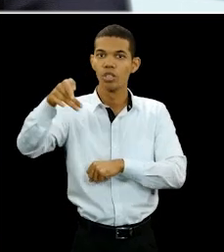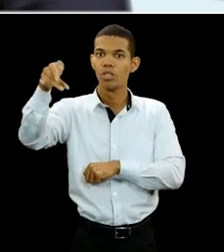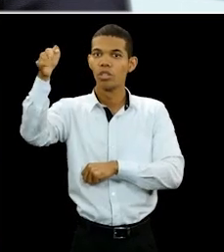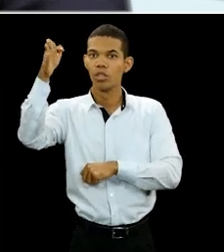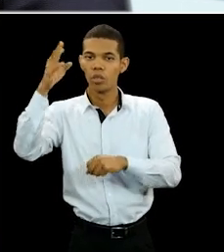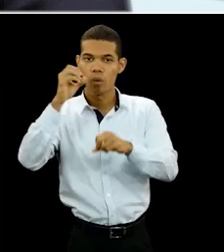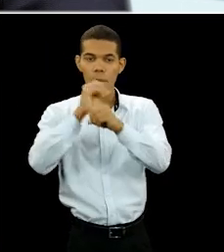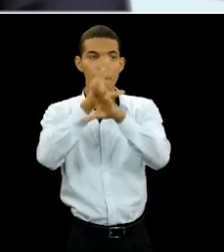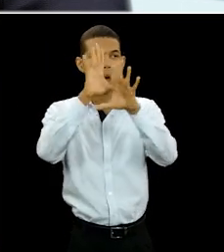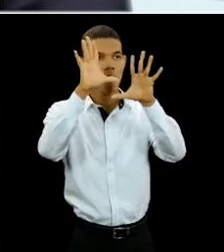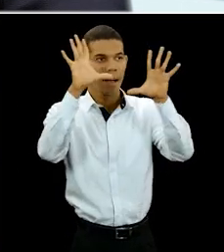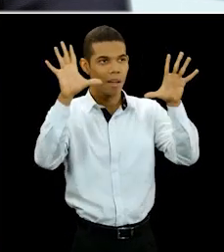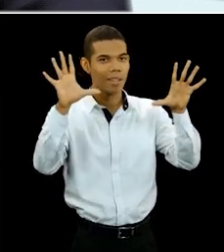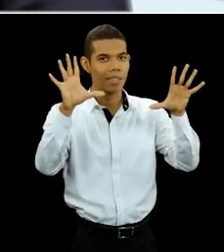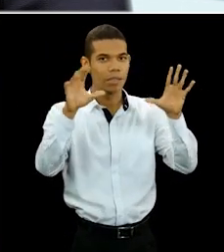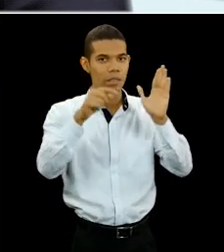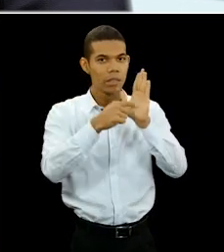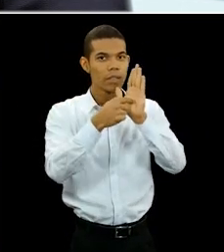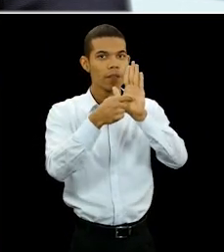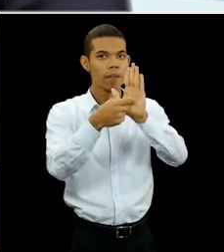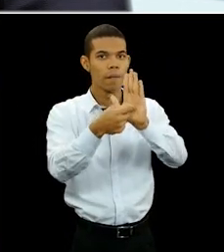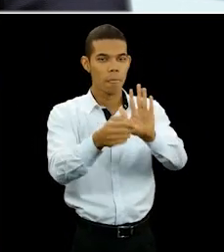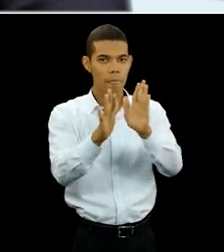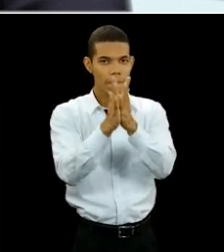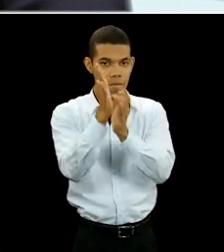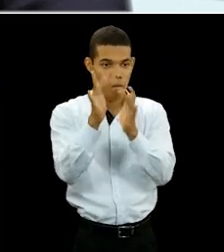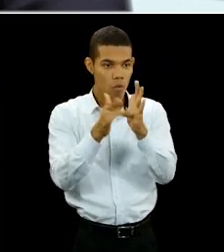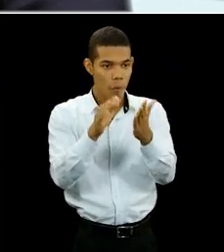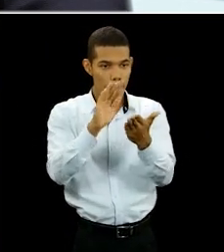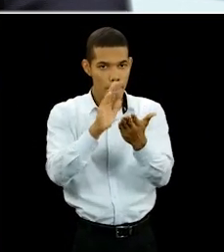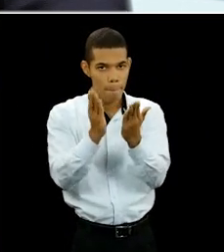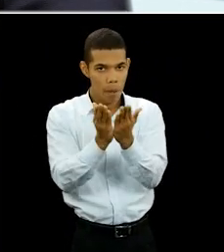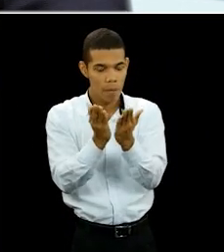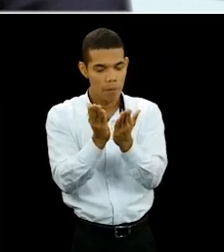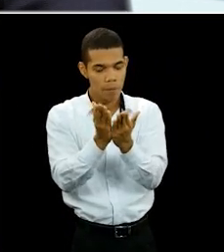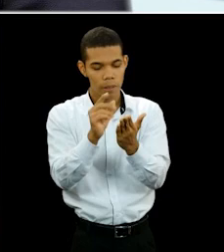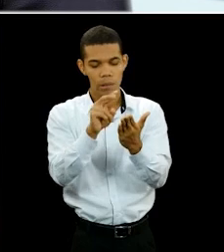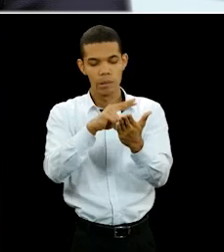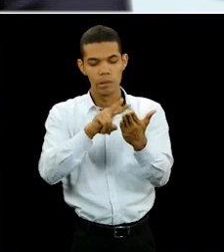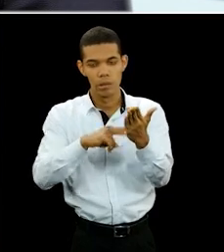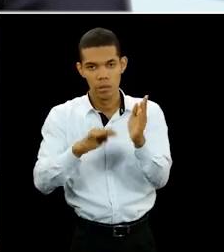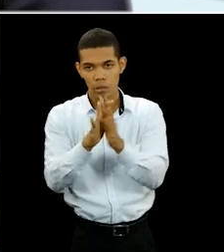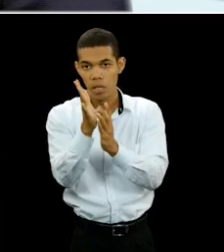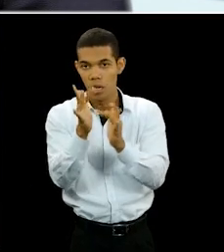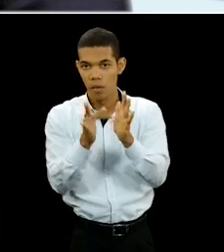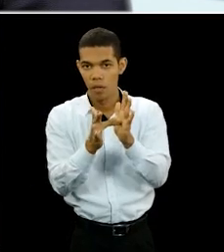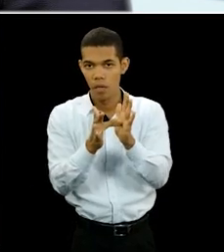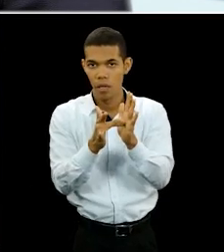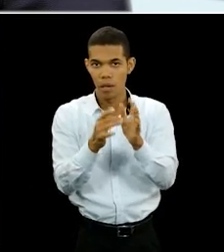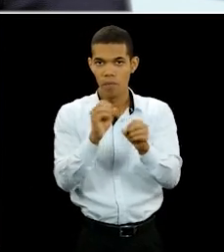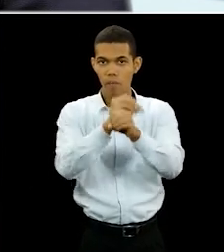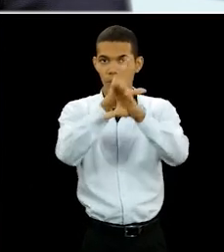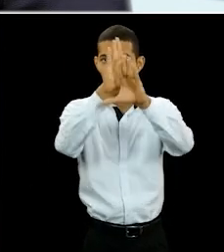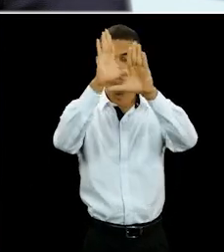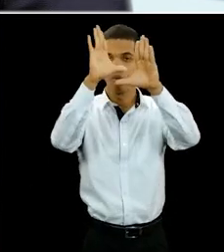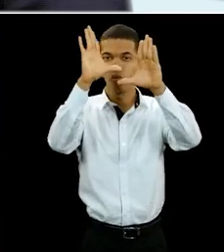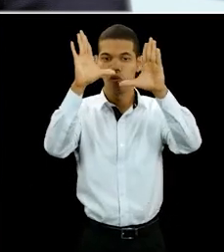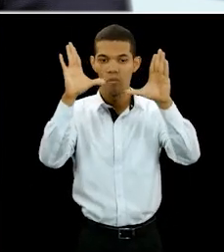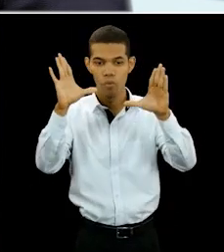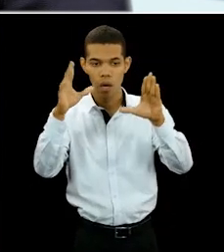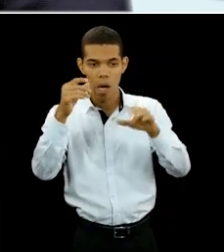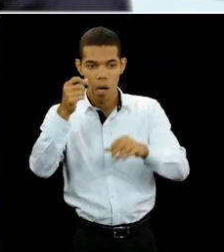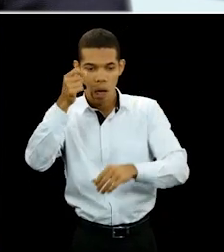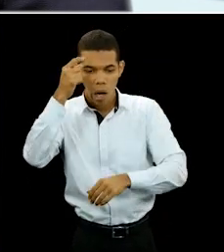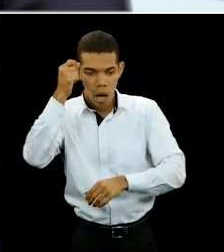condescendencia no y Me detengo un momentico en lo que usted subrayaba a veces dice alguien los planes de Dios para que